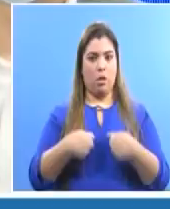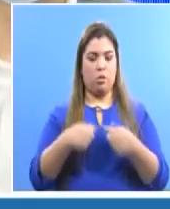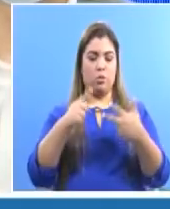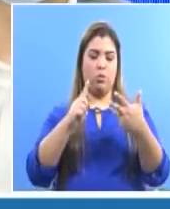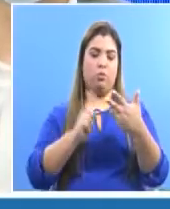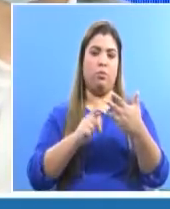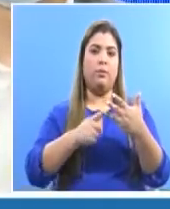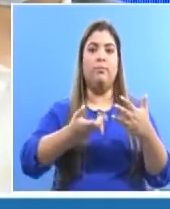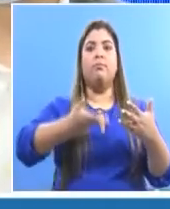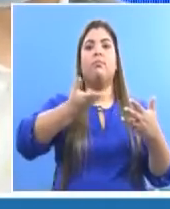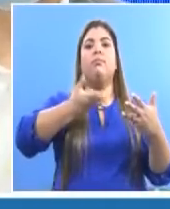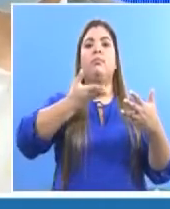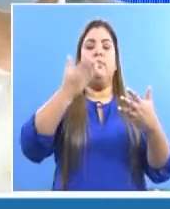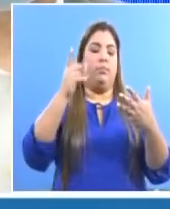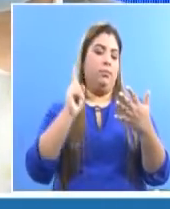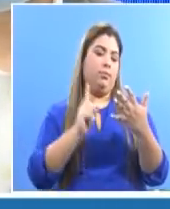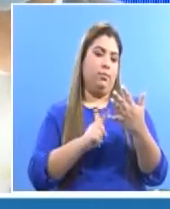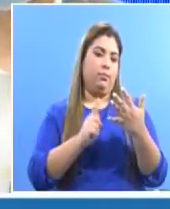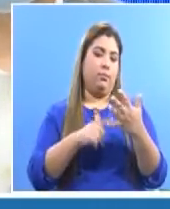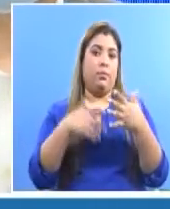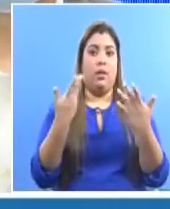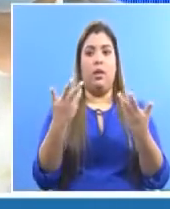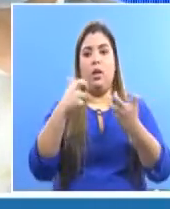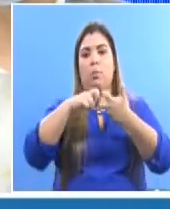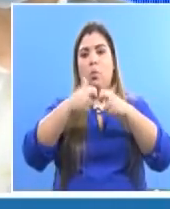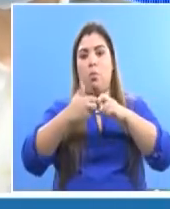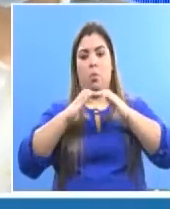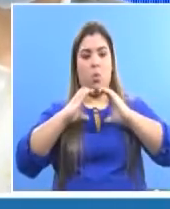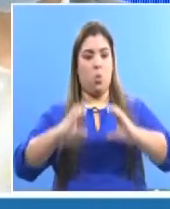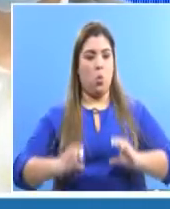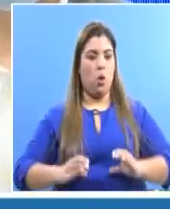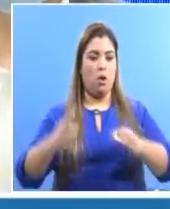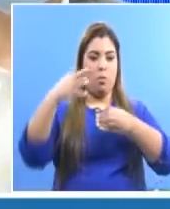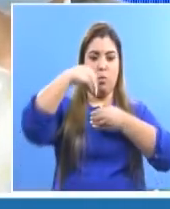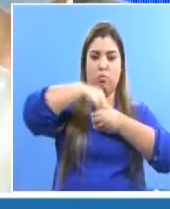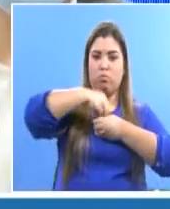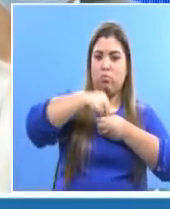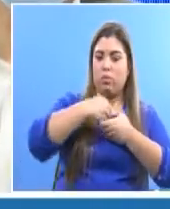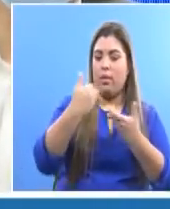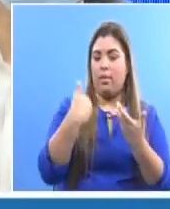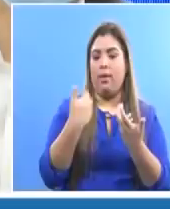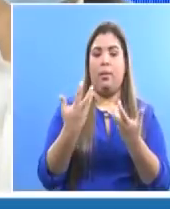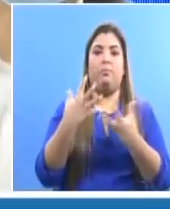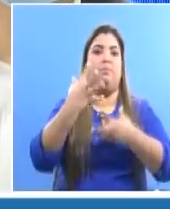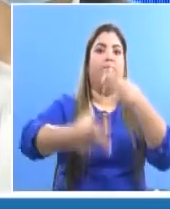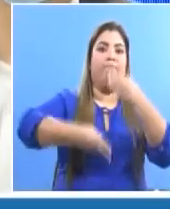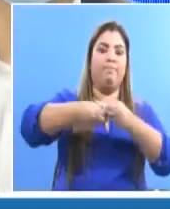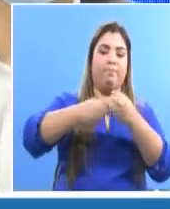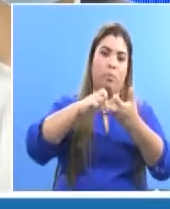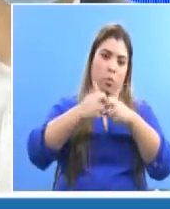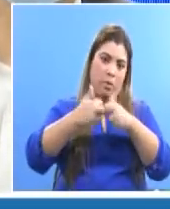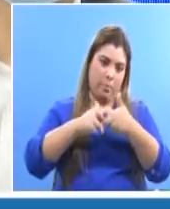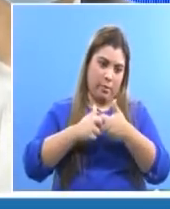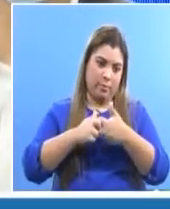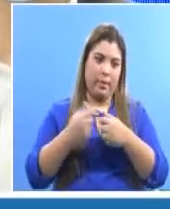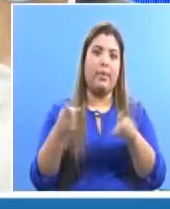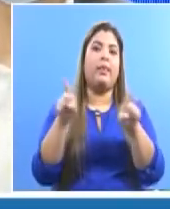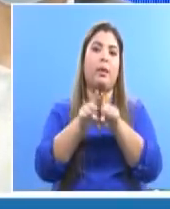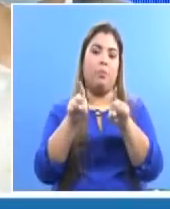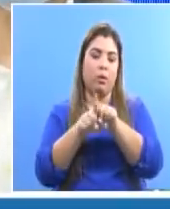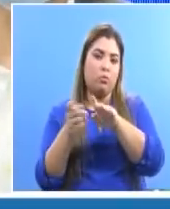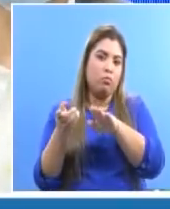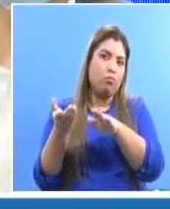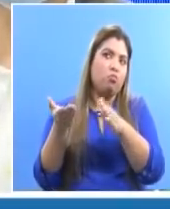pulmones o problemas congénitos metabólicos que pueden afectarlos. Y son los que en últimas también pueden